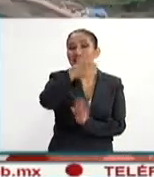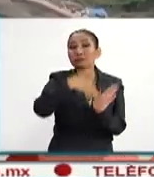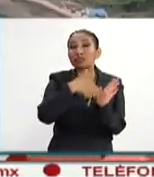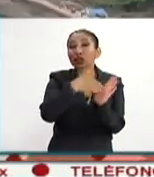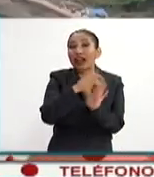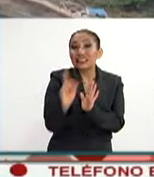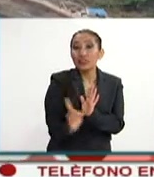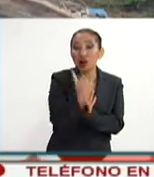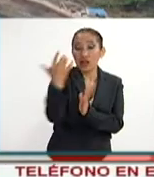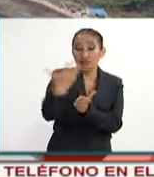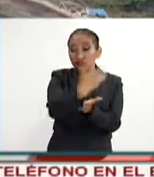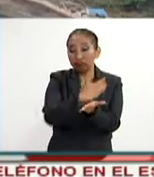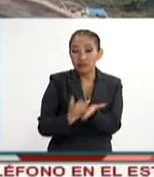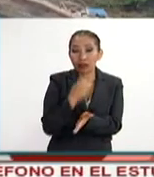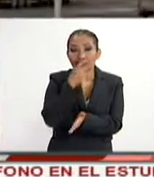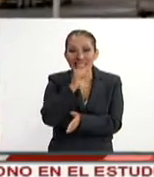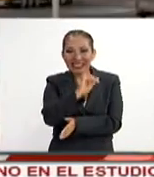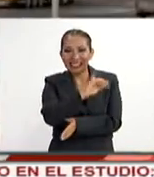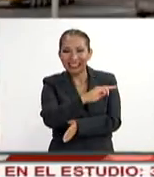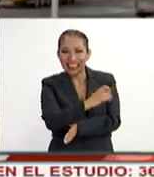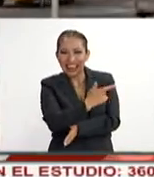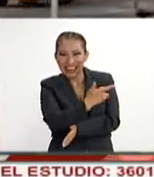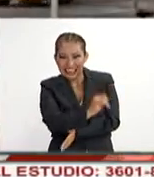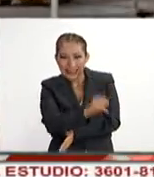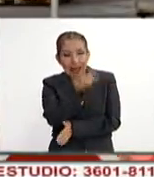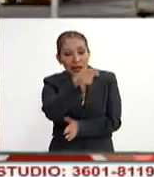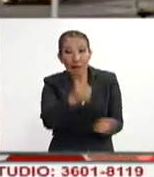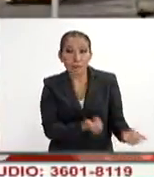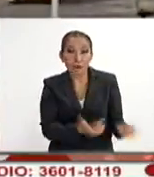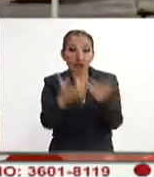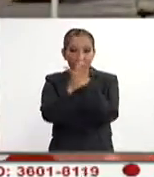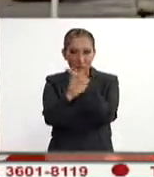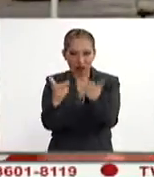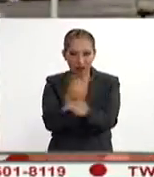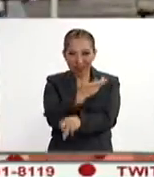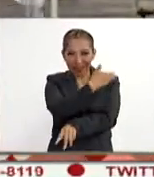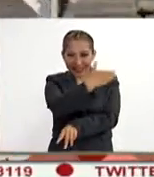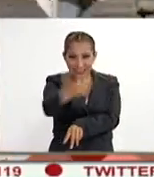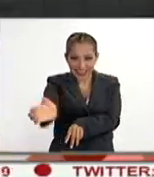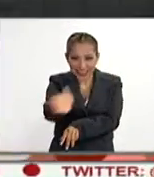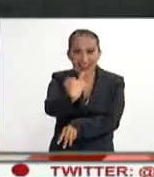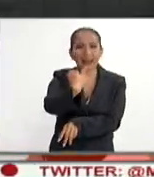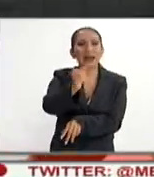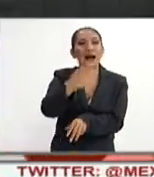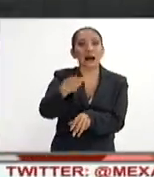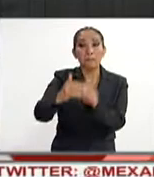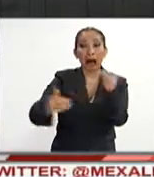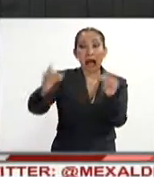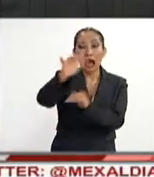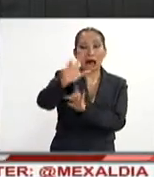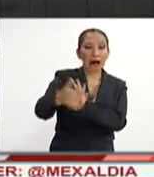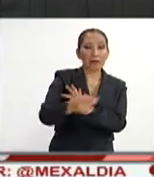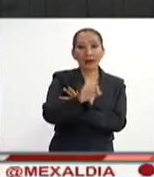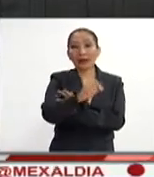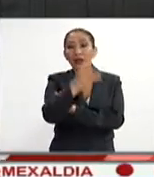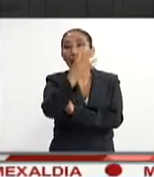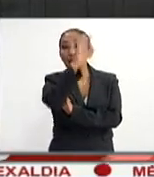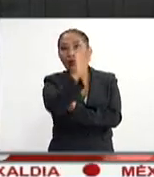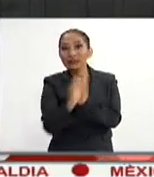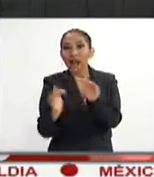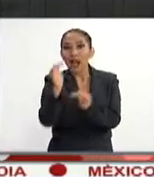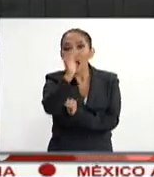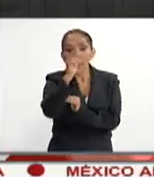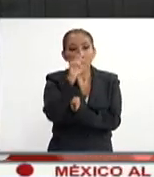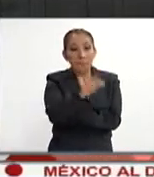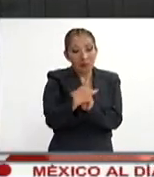35.466 millones de dólares. De acuerdo con el INEGI, los envíos de productos agropecuarios aumentaron poco más de 24%